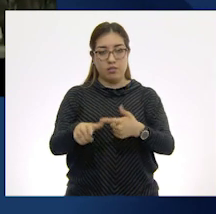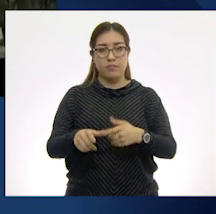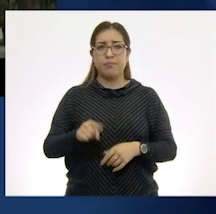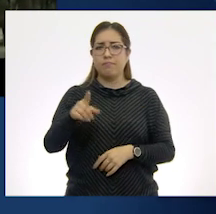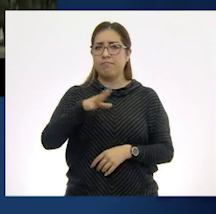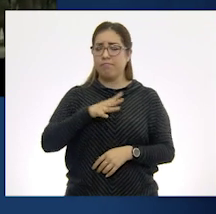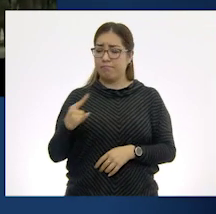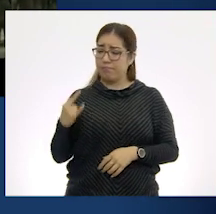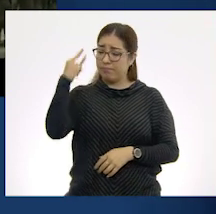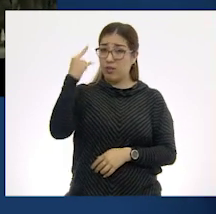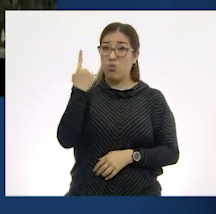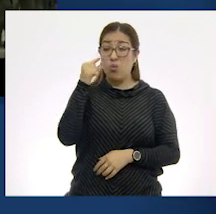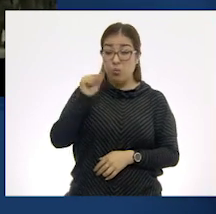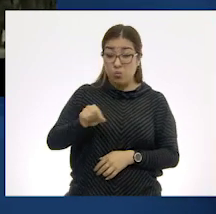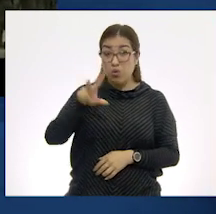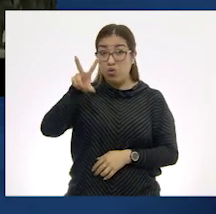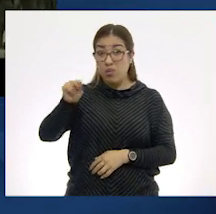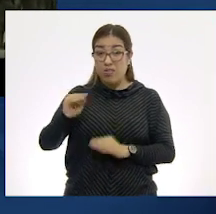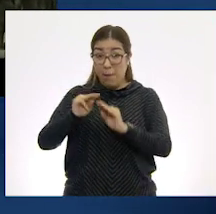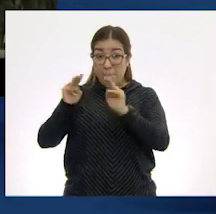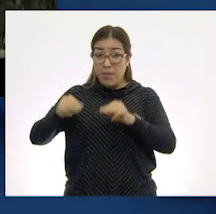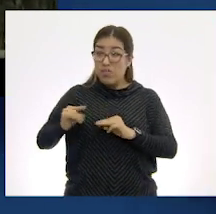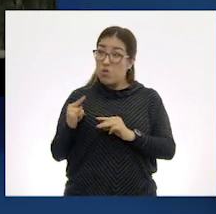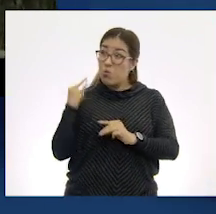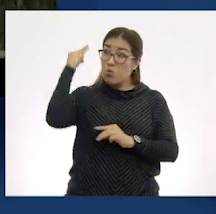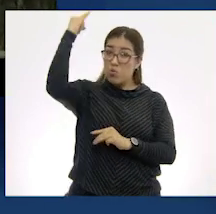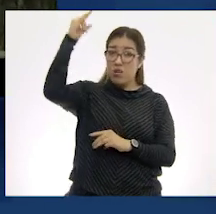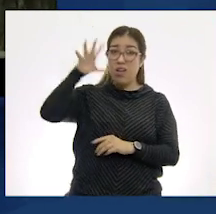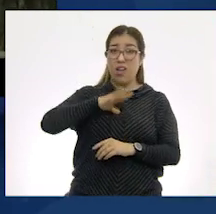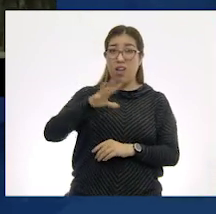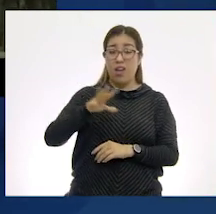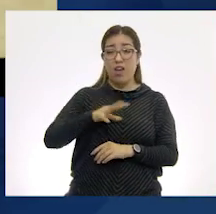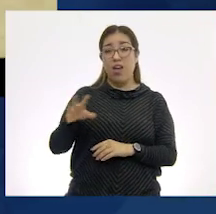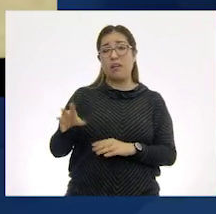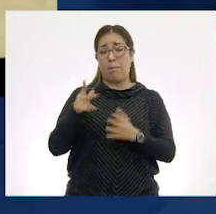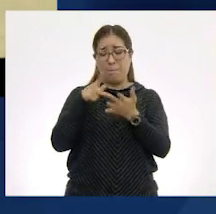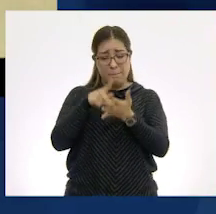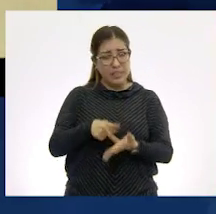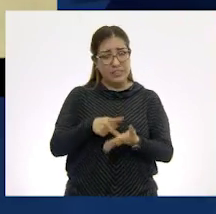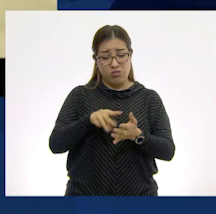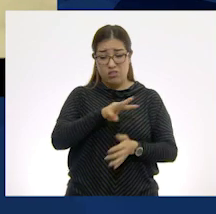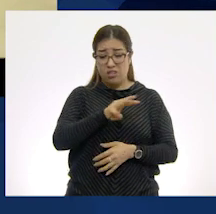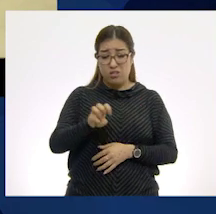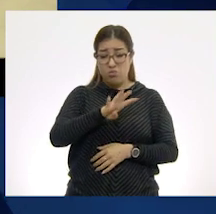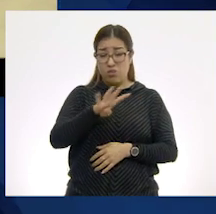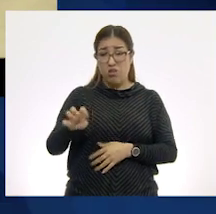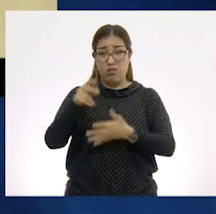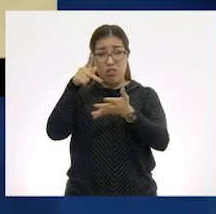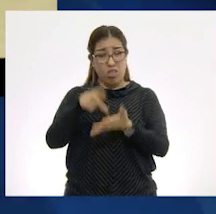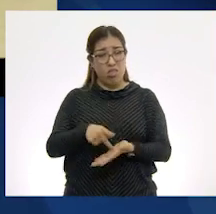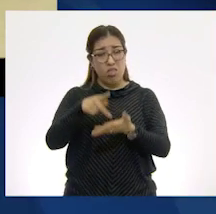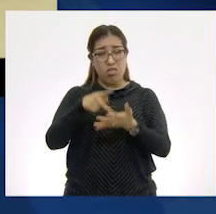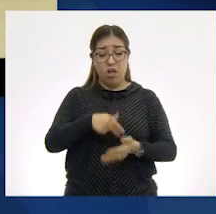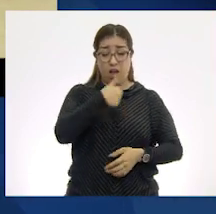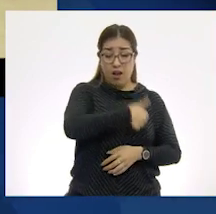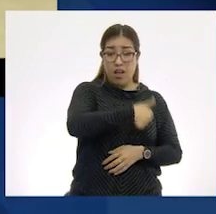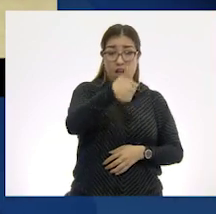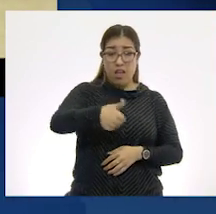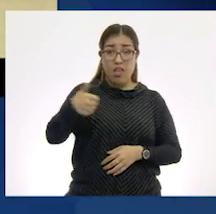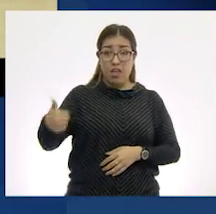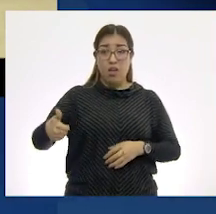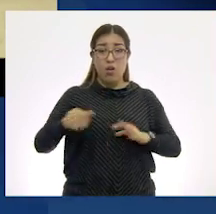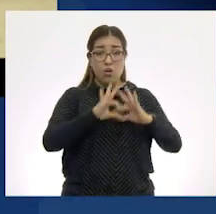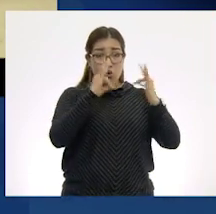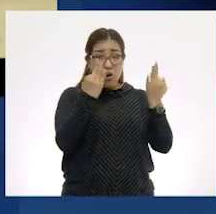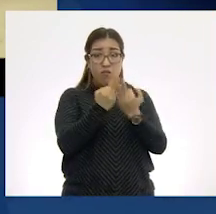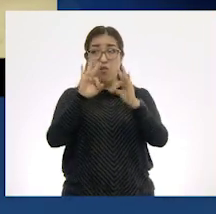altura de hasta 1,80 metros y pesan entre 100 y 300 kilos. Una por una, cada figura fue moldeada y horneada